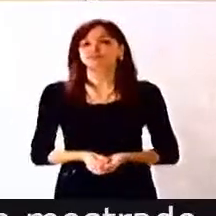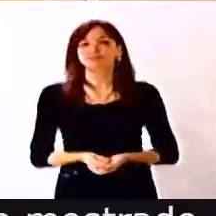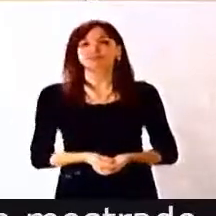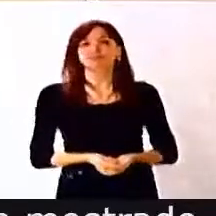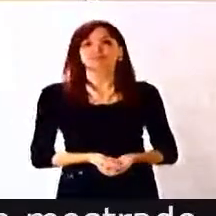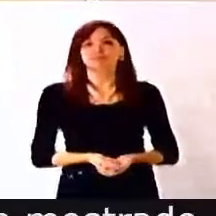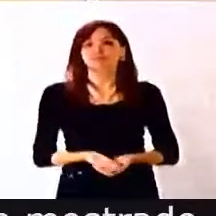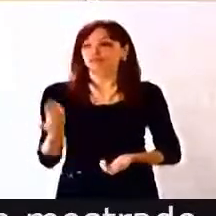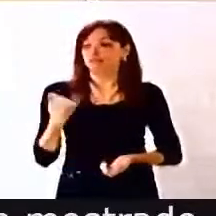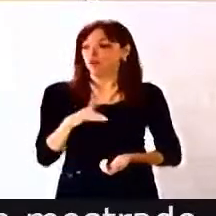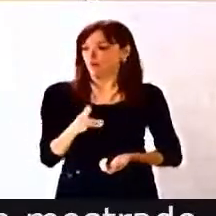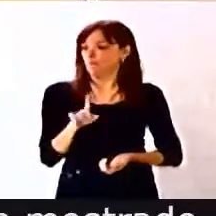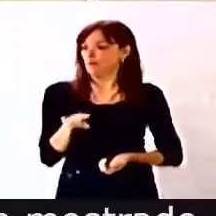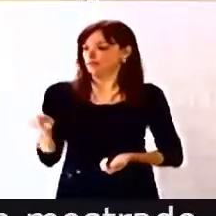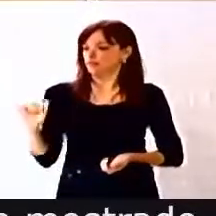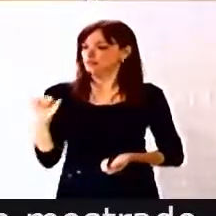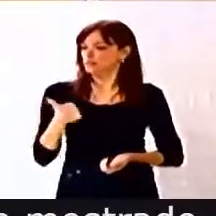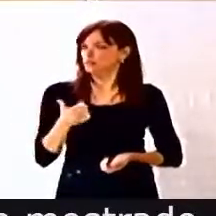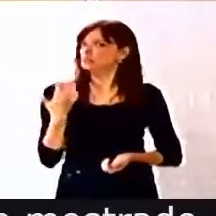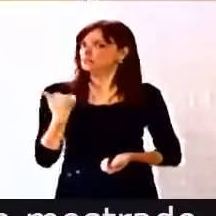Y ya llevamos unos meses,